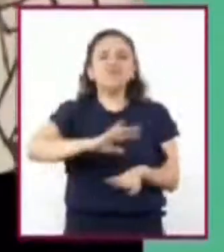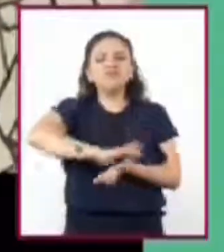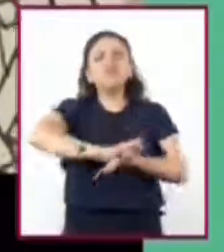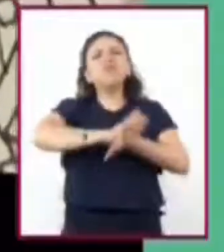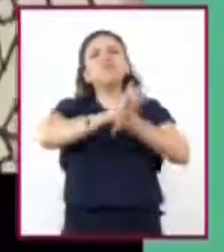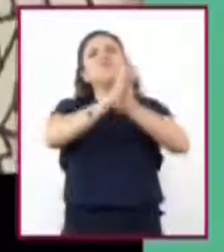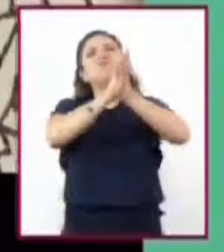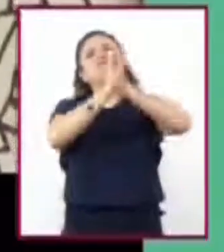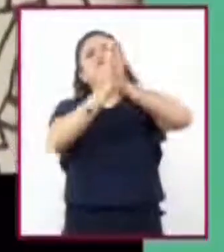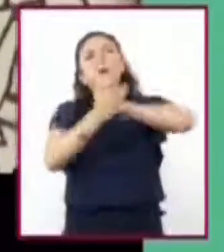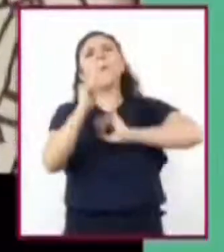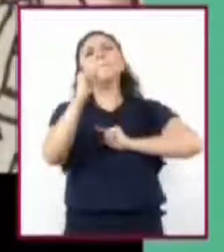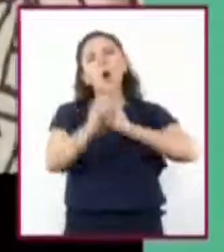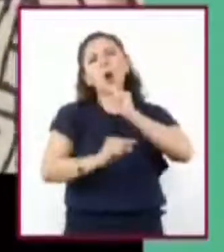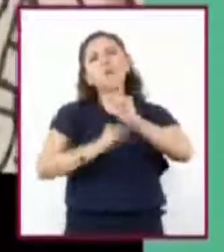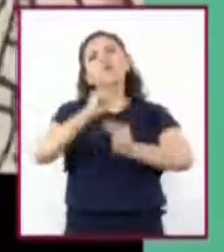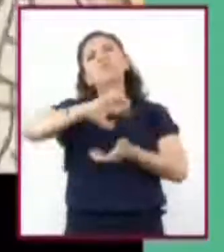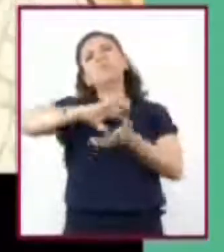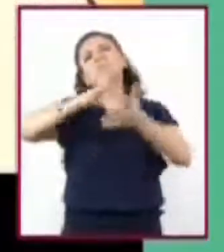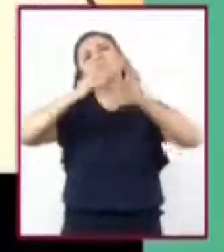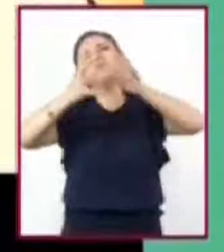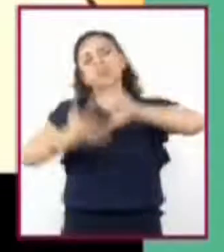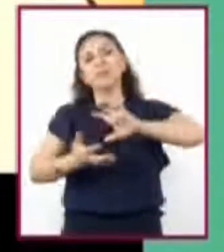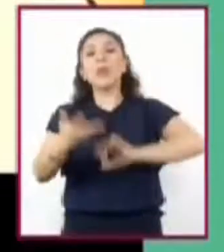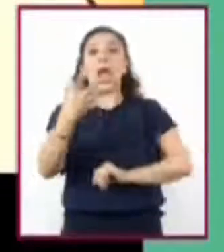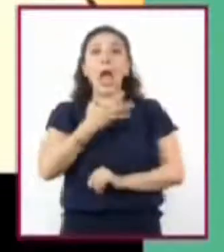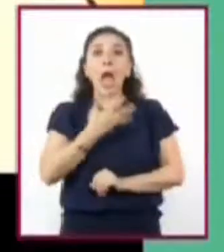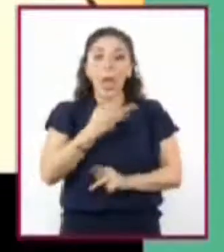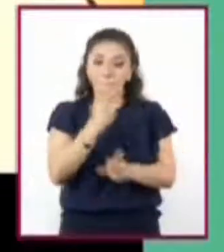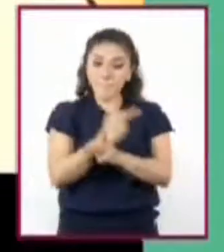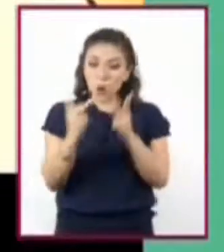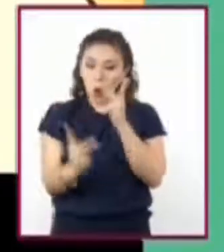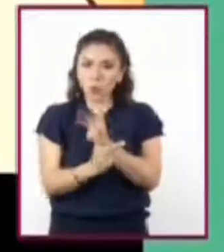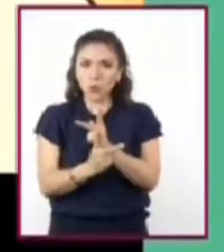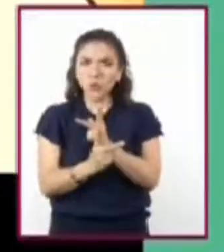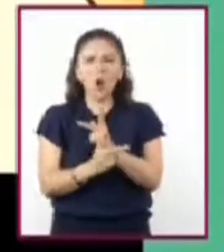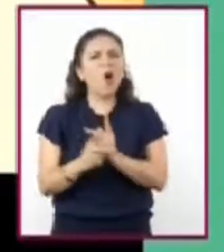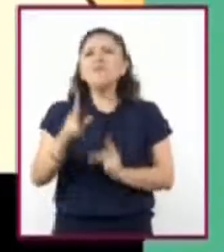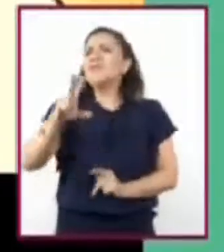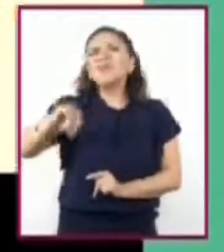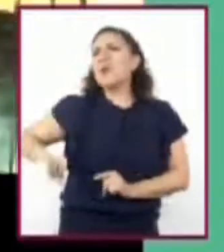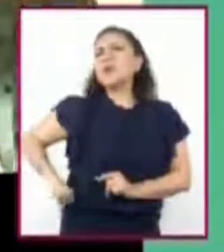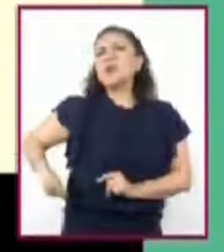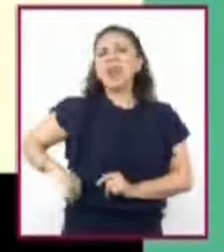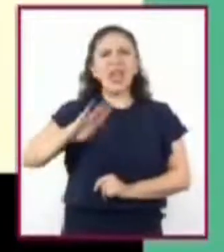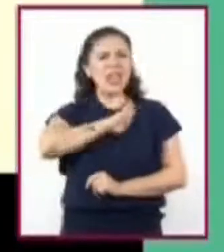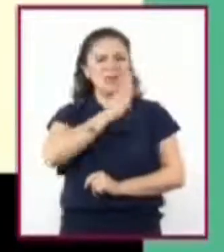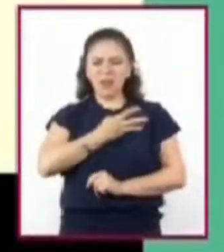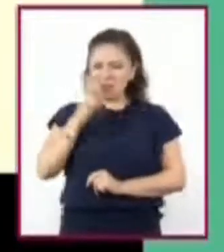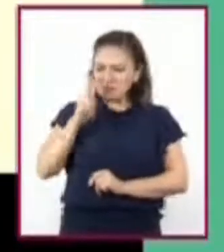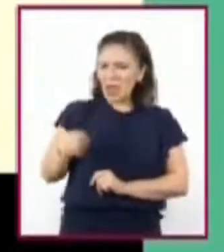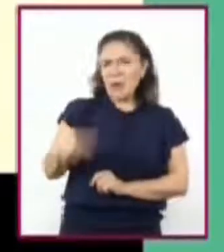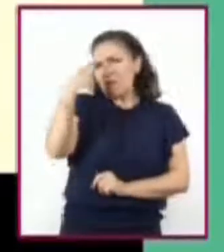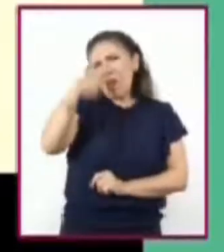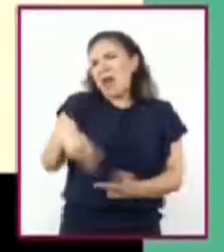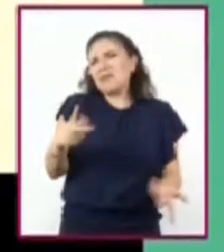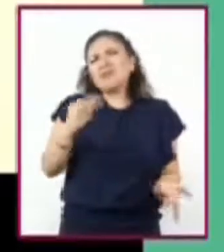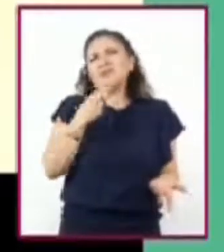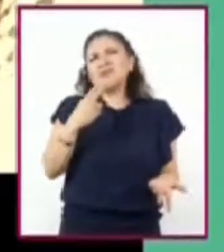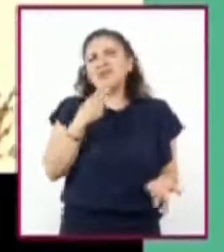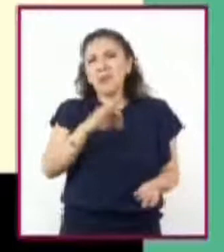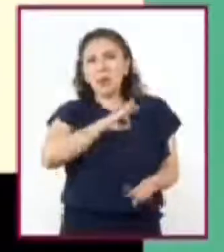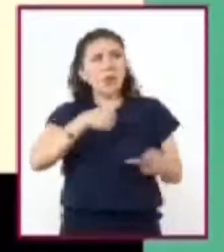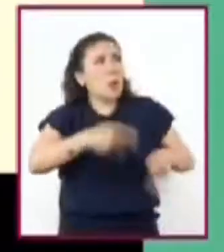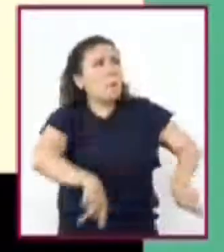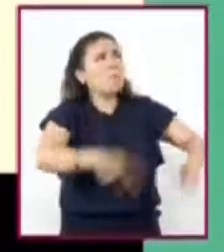efectivamente, poco a poco. Había productos que no les interesaban mucho a los españoles, que no